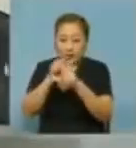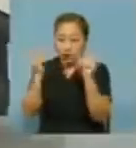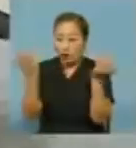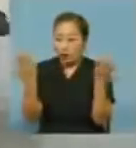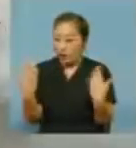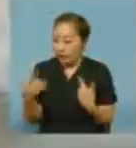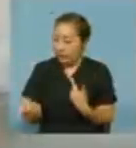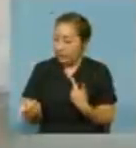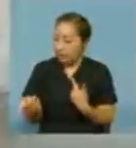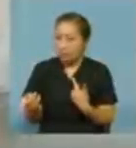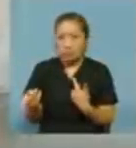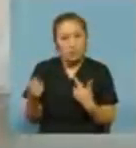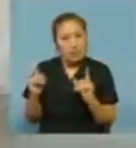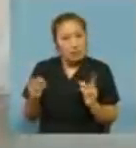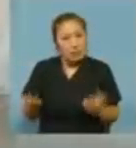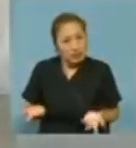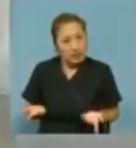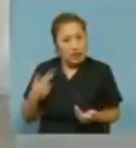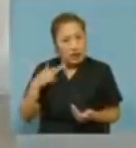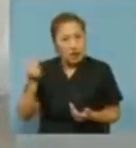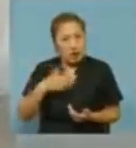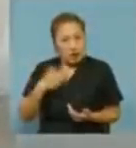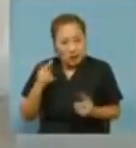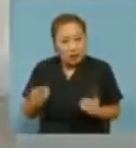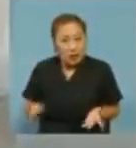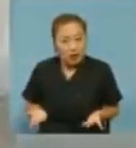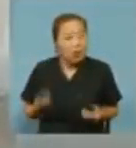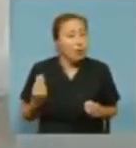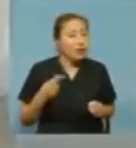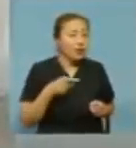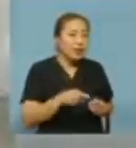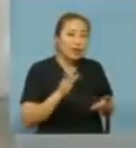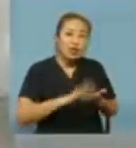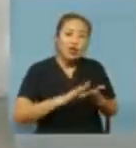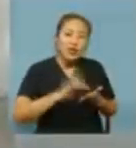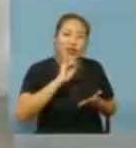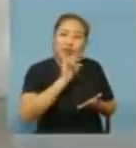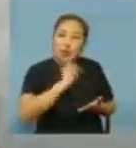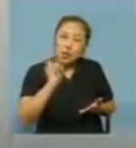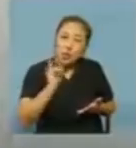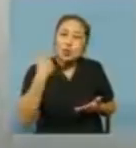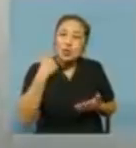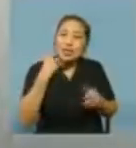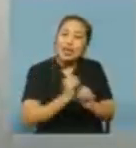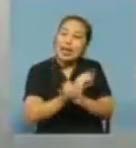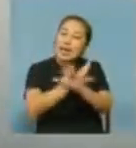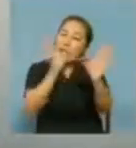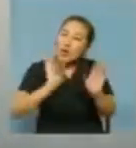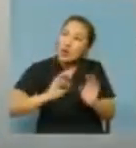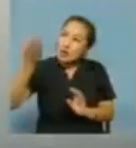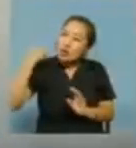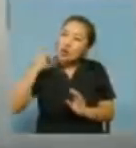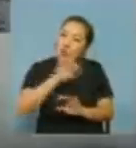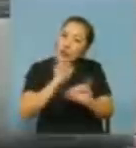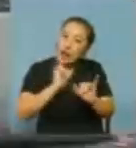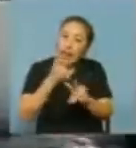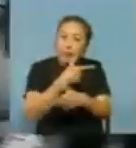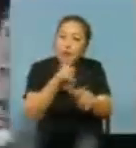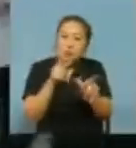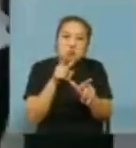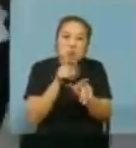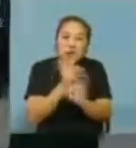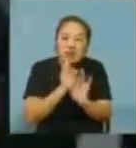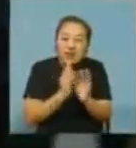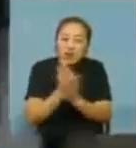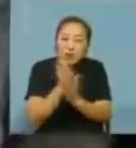che, puede ser que esto le haya pasado a mis hijos también. ¿Y esto tiene que ver con esa denuncia, ustedes, que no fue aclarada el año pasado? Y mira,